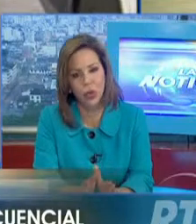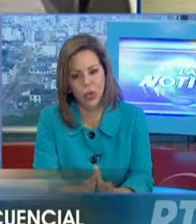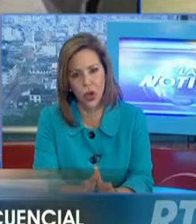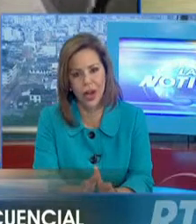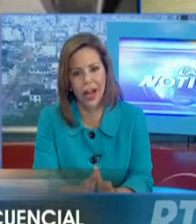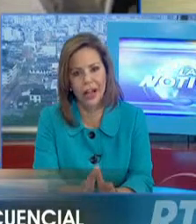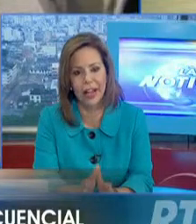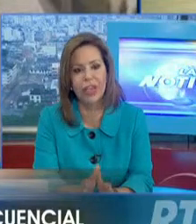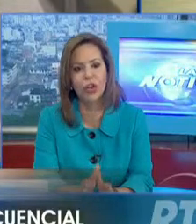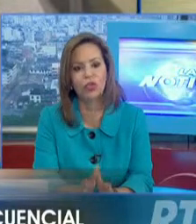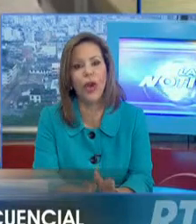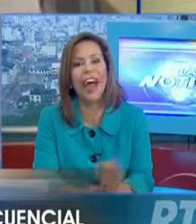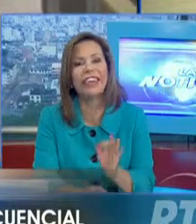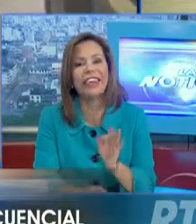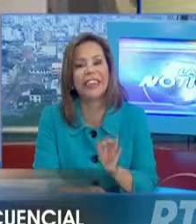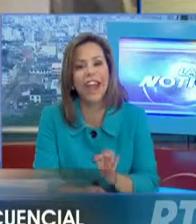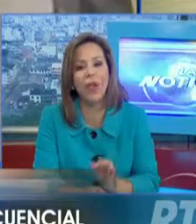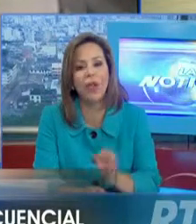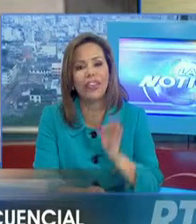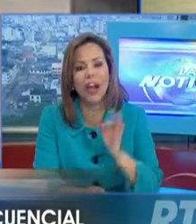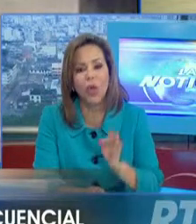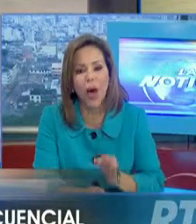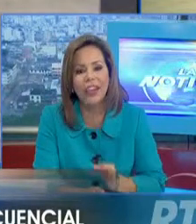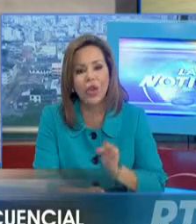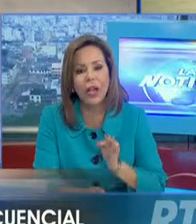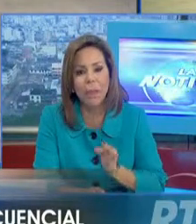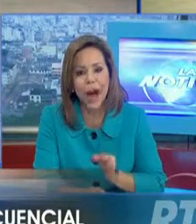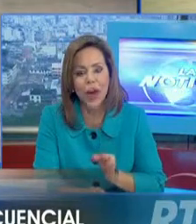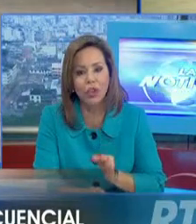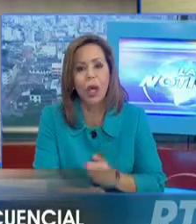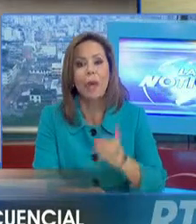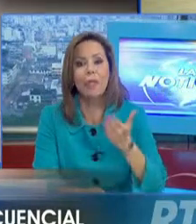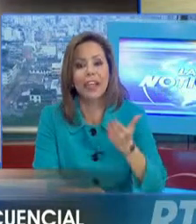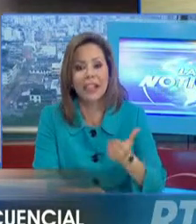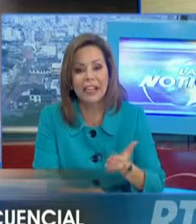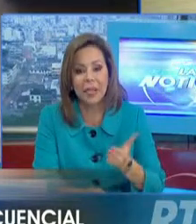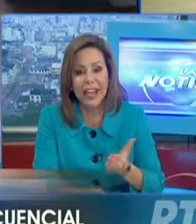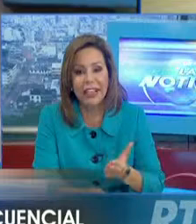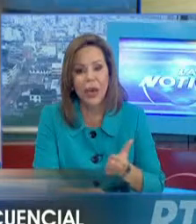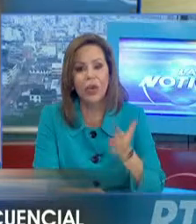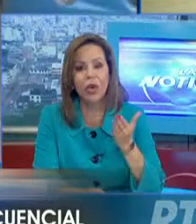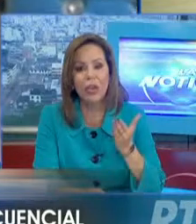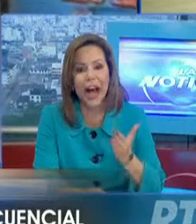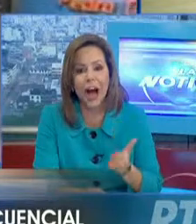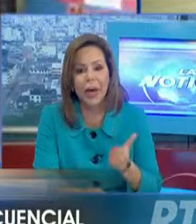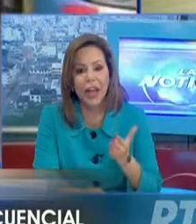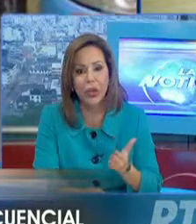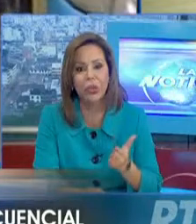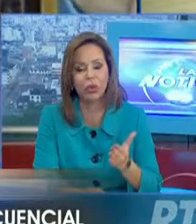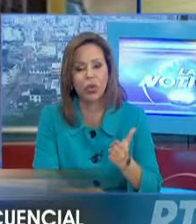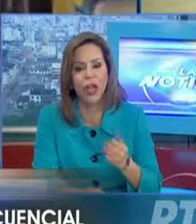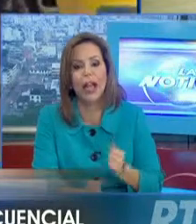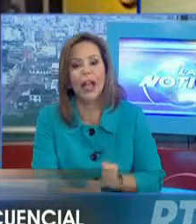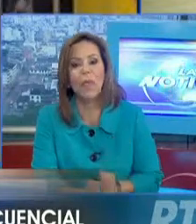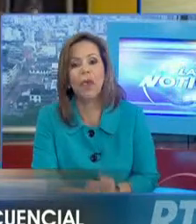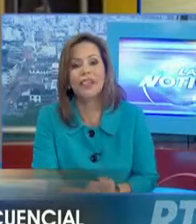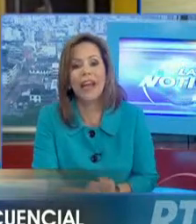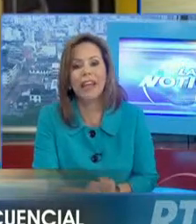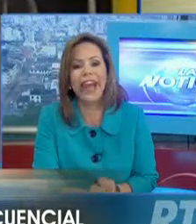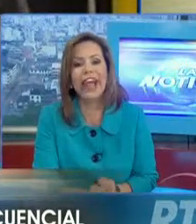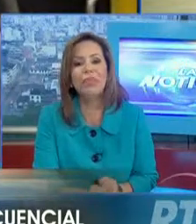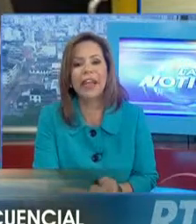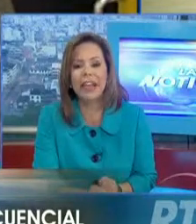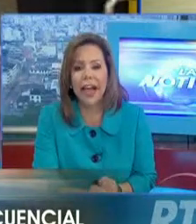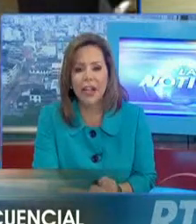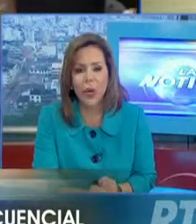hombre, Luxiola y amigos, fue asesinado de 4 disparos, precisamente cuando viajaba en un bus. La policía